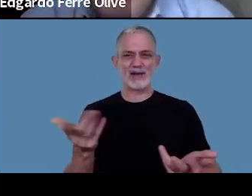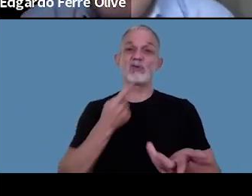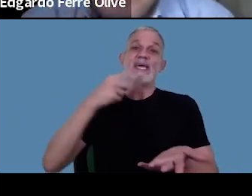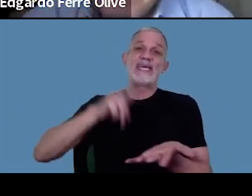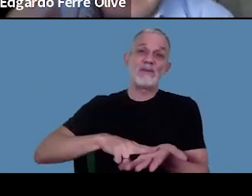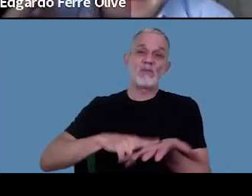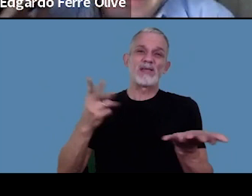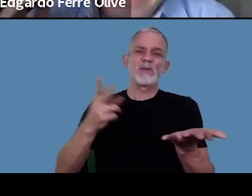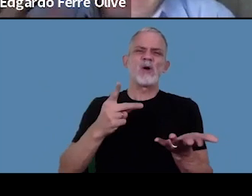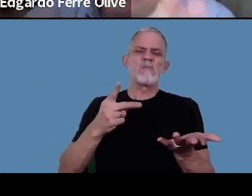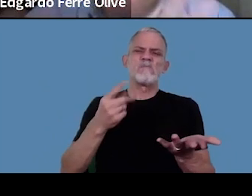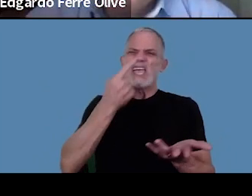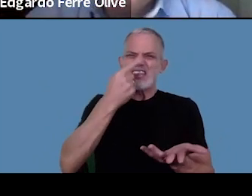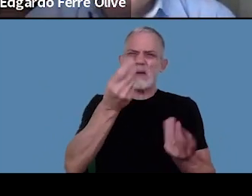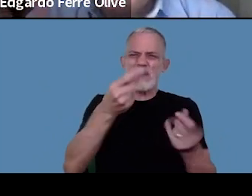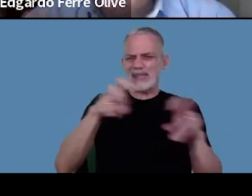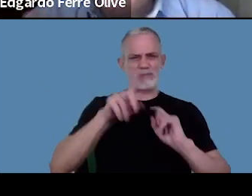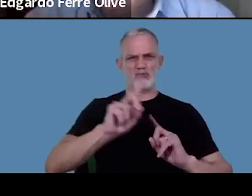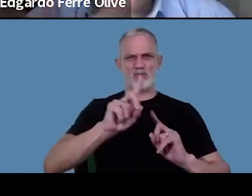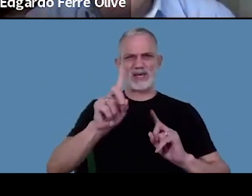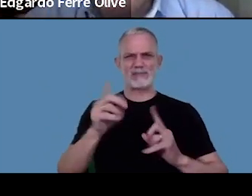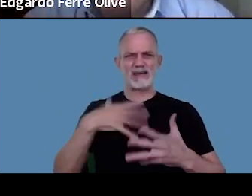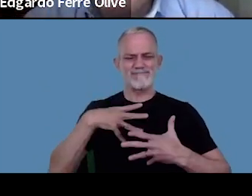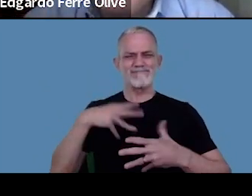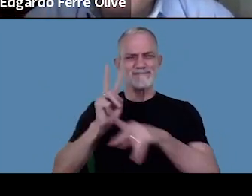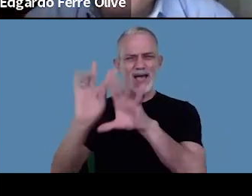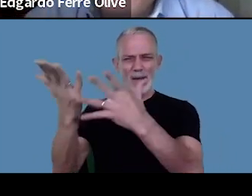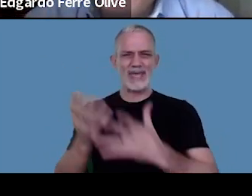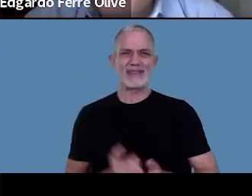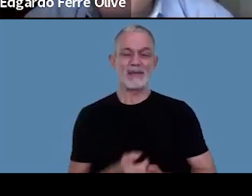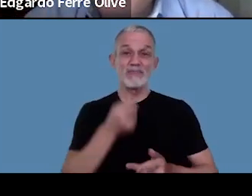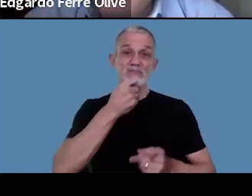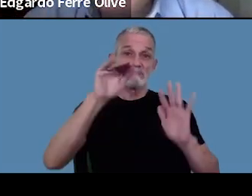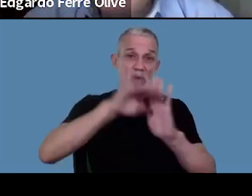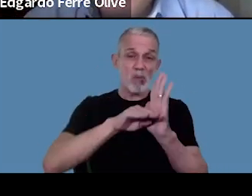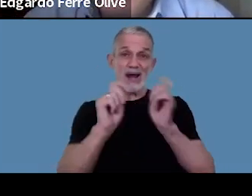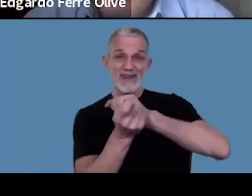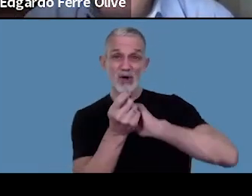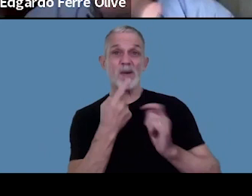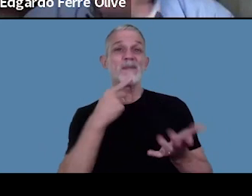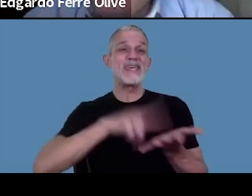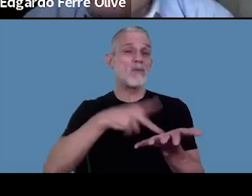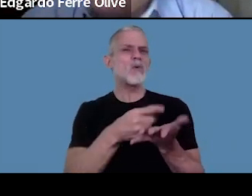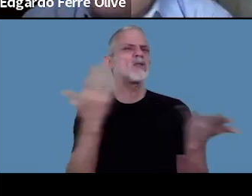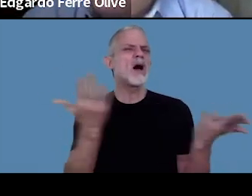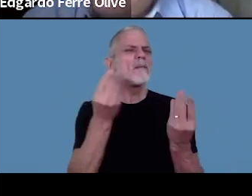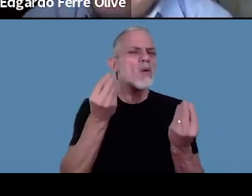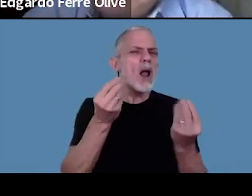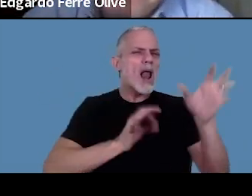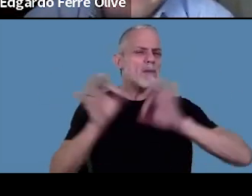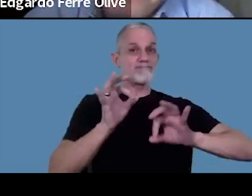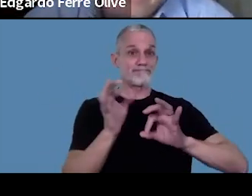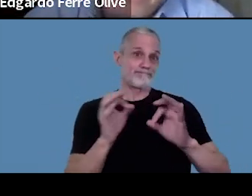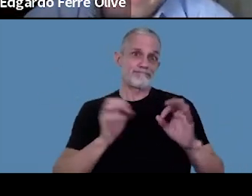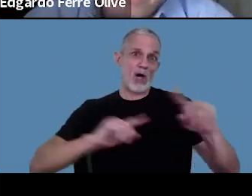extrafiscal. Ahora, si yo entro para analizar, voy a aplicar una reforma fiscal ambiental, ¿qué tengo que ver? Bueno, coordinar política, lo